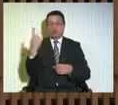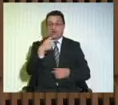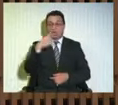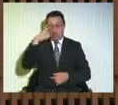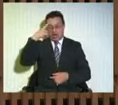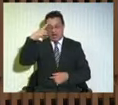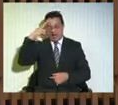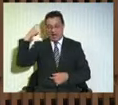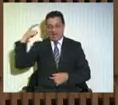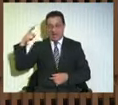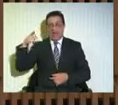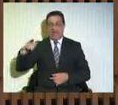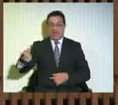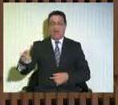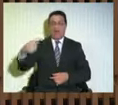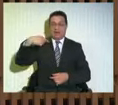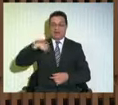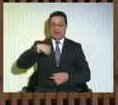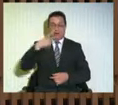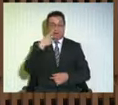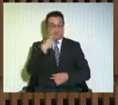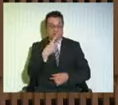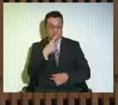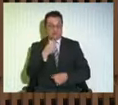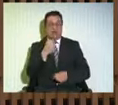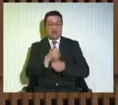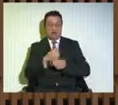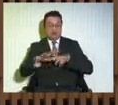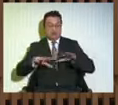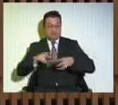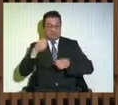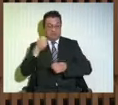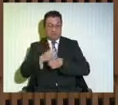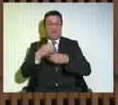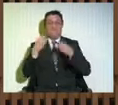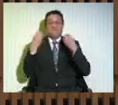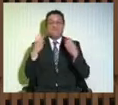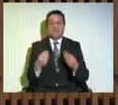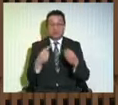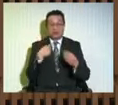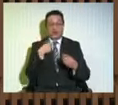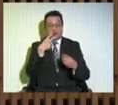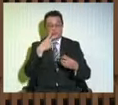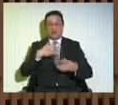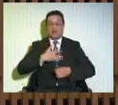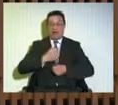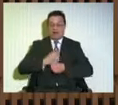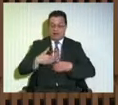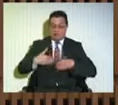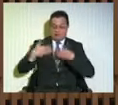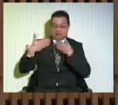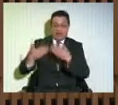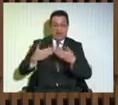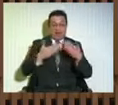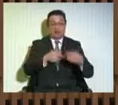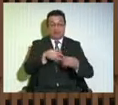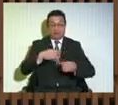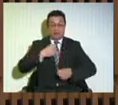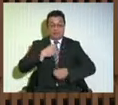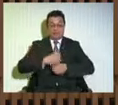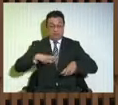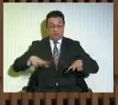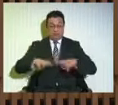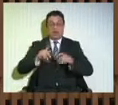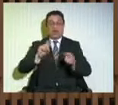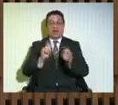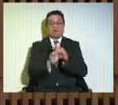nosotros, la gente ve que hacemos las cosas bien y las personas perciben que estamos trabajando para ellos y que con nuestro trabajo cambiamos